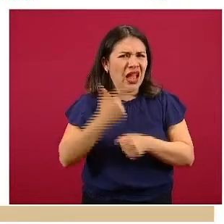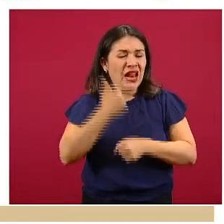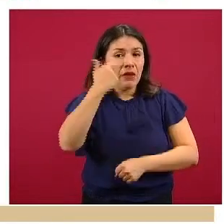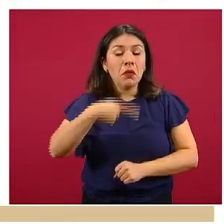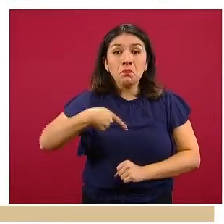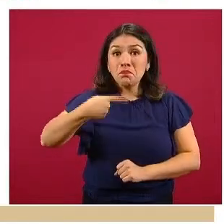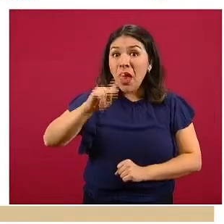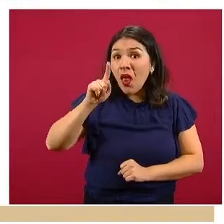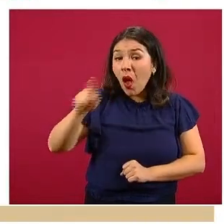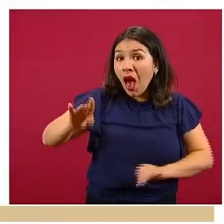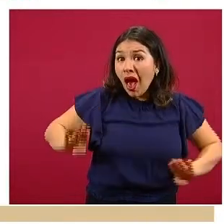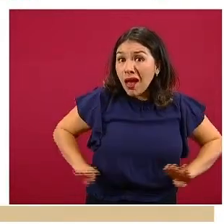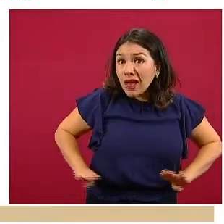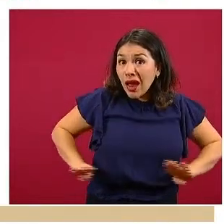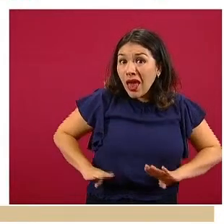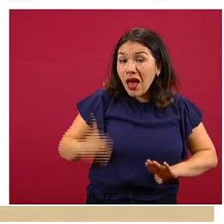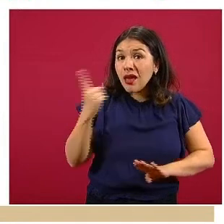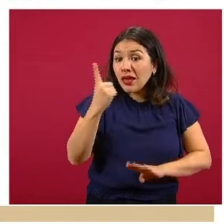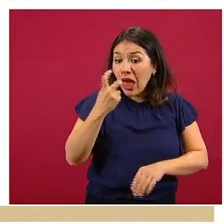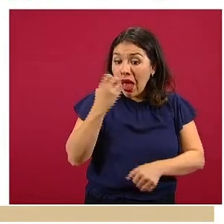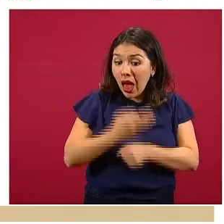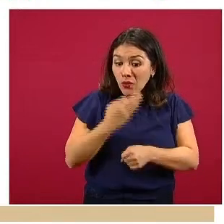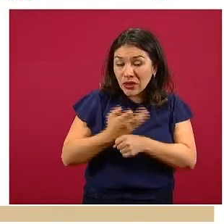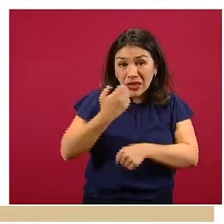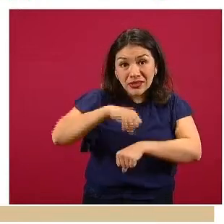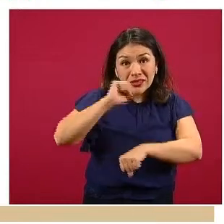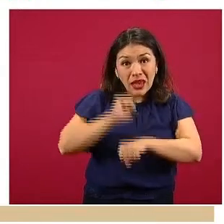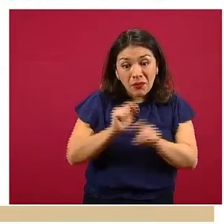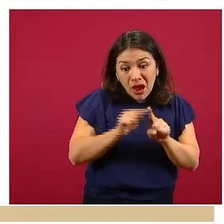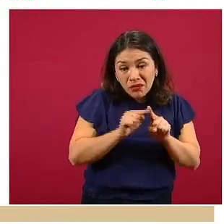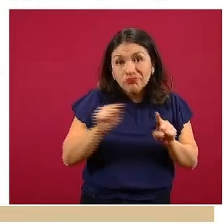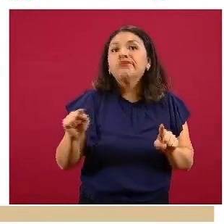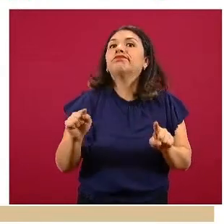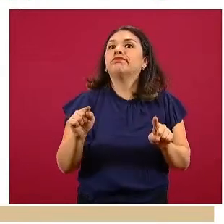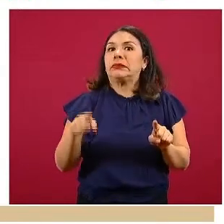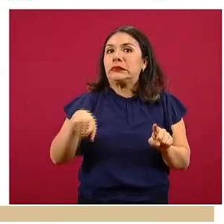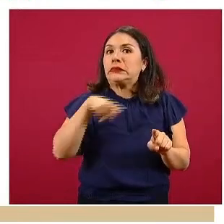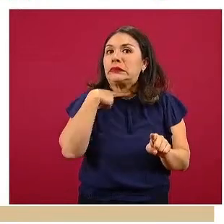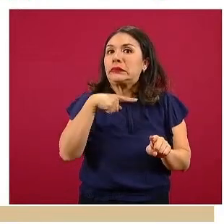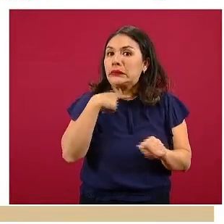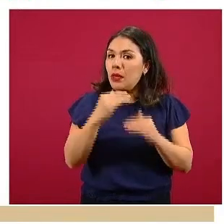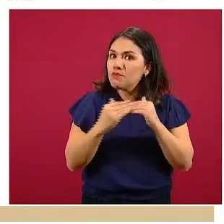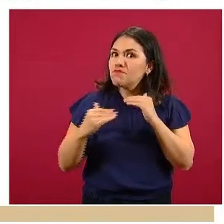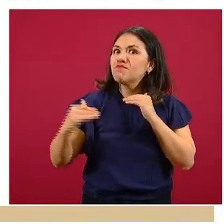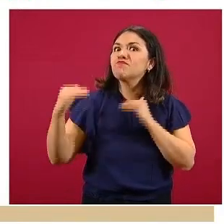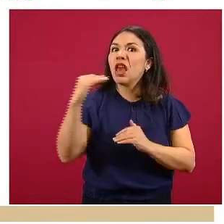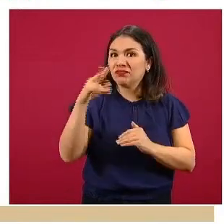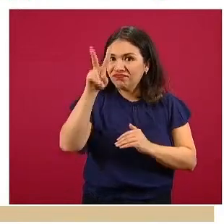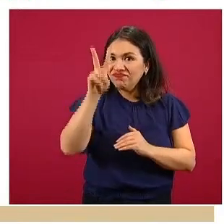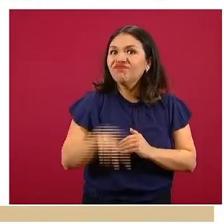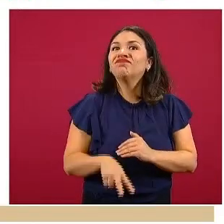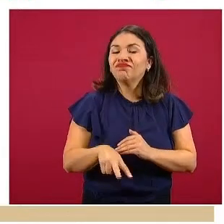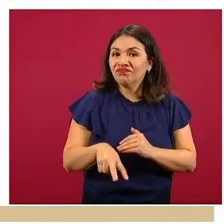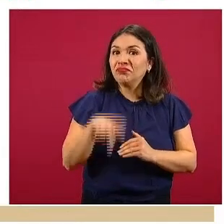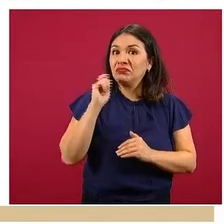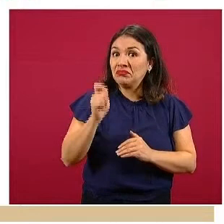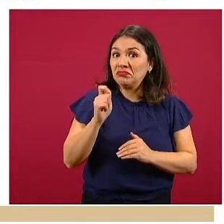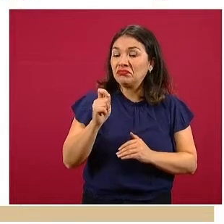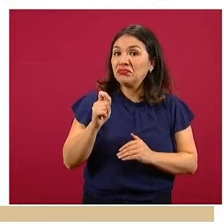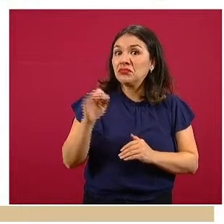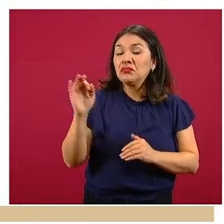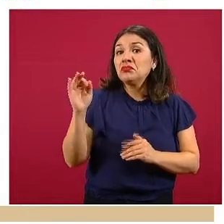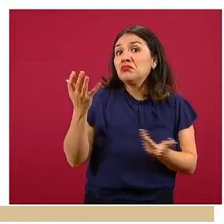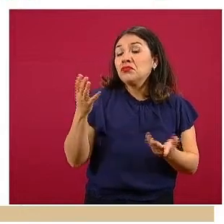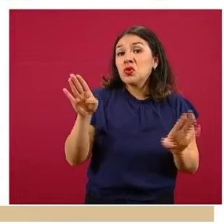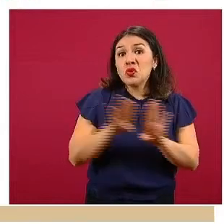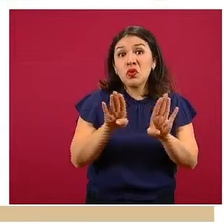que tuvieron en relación a la semana previa fueron de incremento, o sea, es decir, es una tendencia que